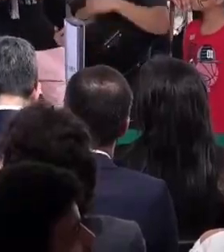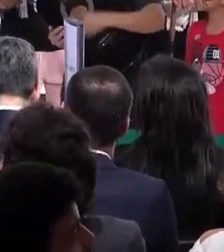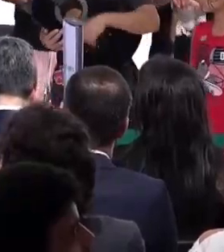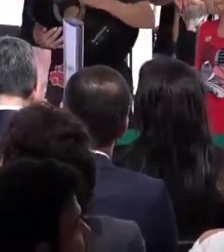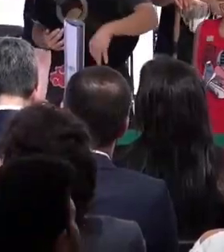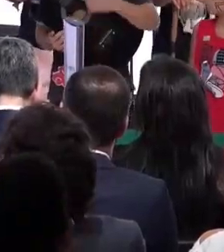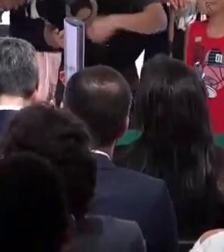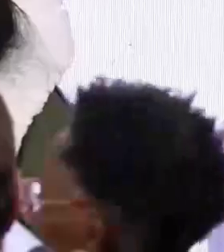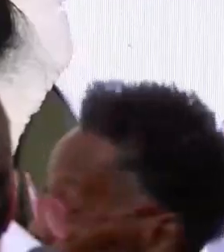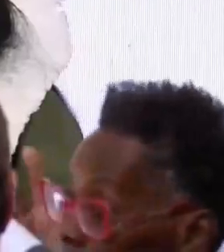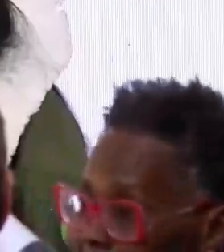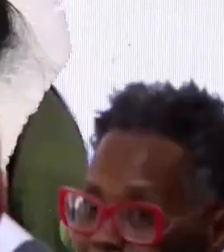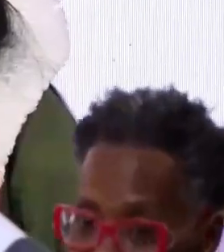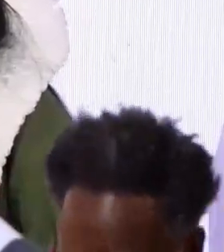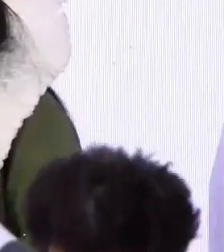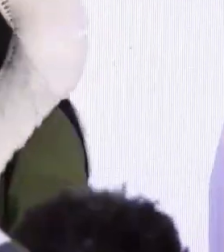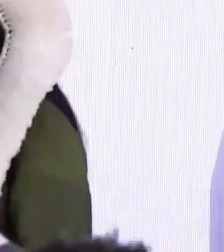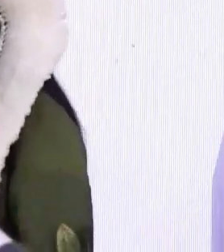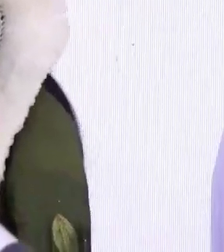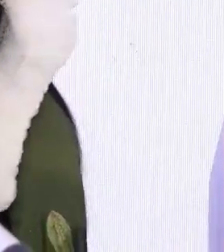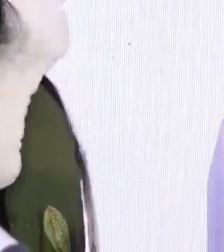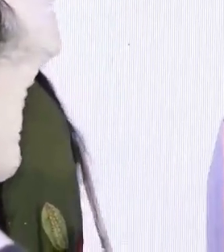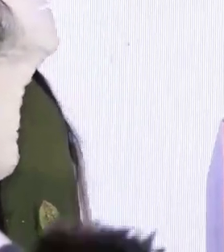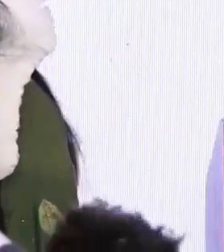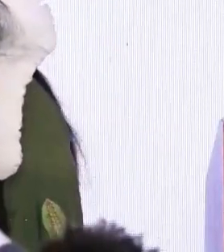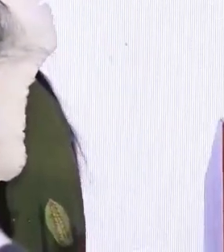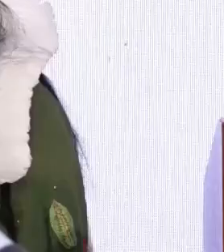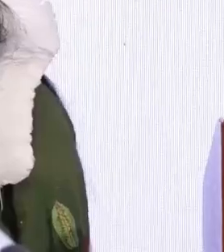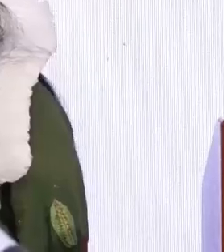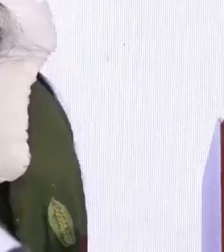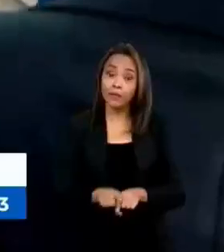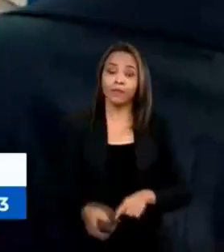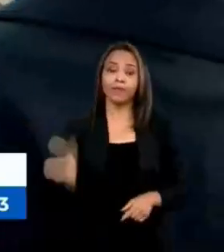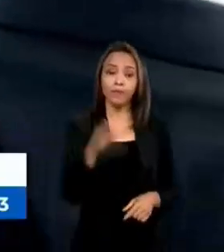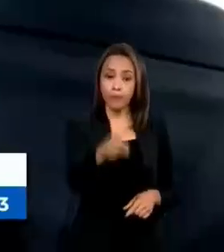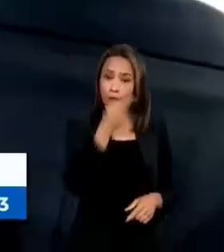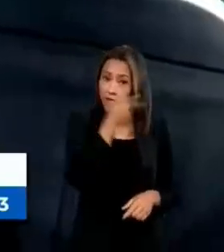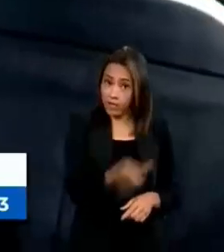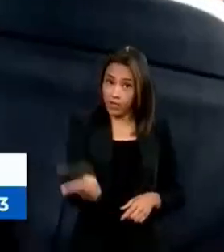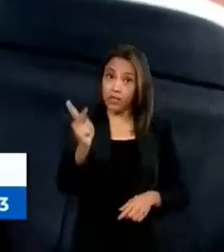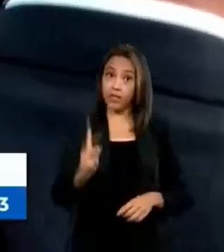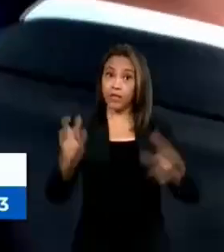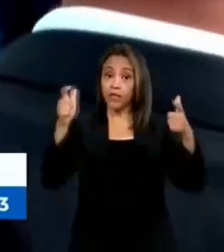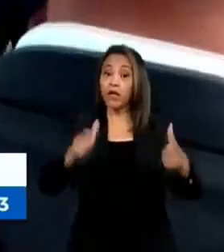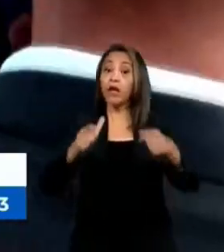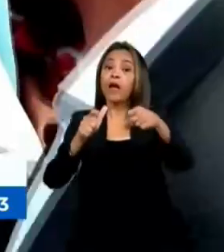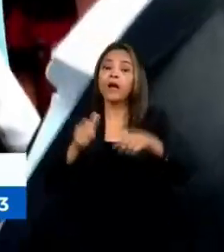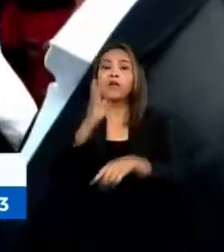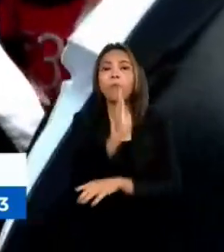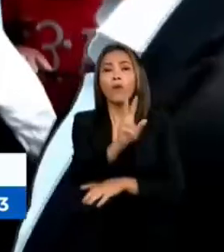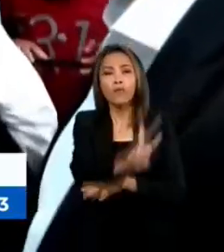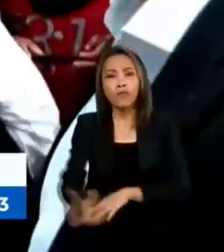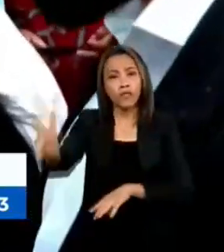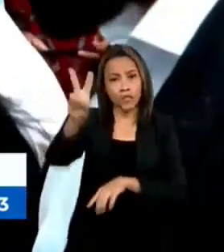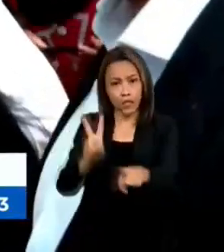el Ministerio de salud desvelara una gravísima situación humanitaria en el territorio de los llanomamis compuestos por desnutrición malaria y altas